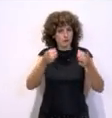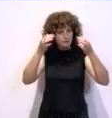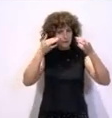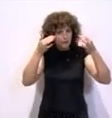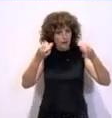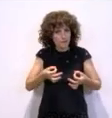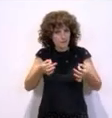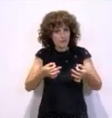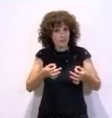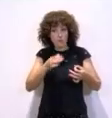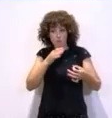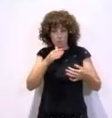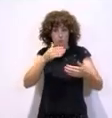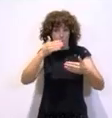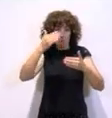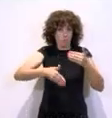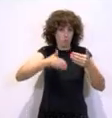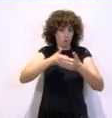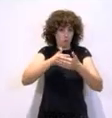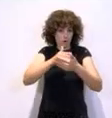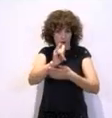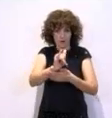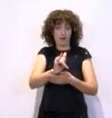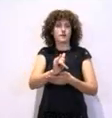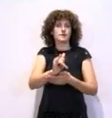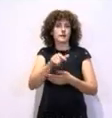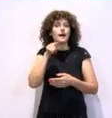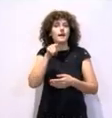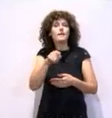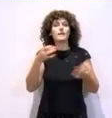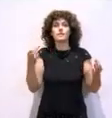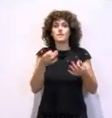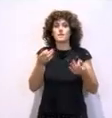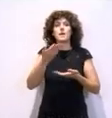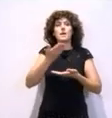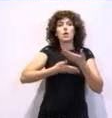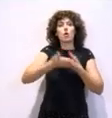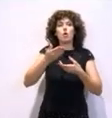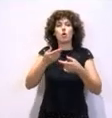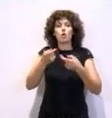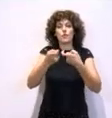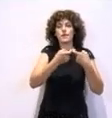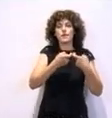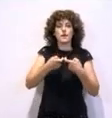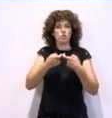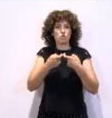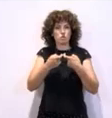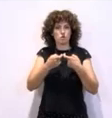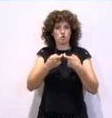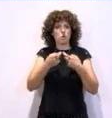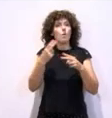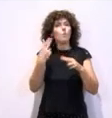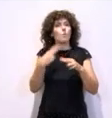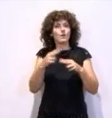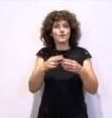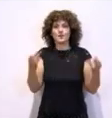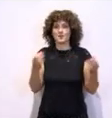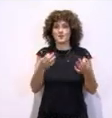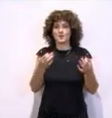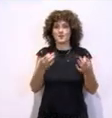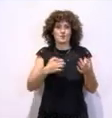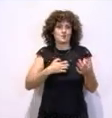pesar del bloqueo, esa ayuda humanitaria? Porque aquí tiene que haber una coordinación también en el ámbito político. No vale con